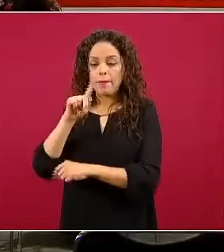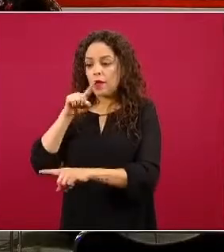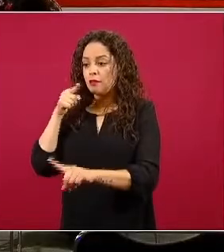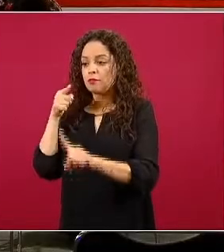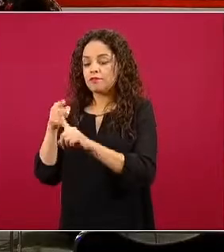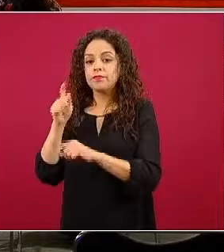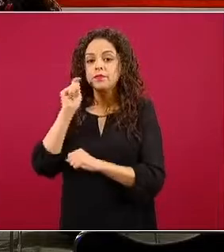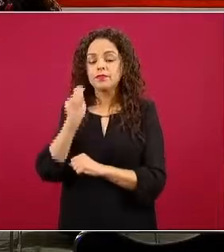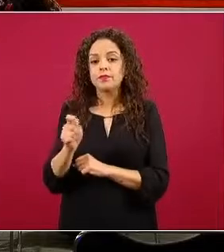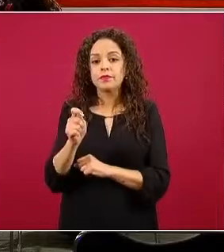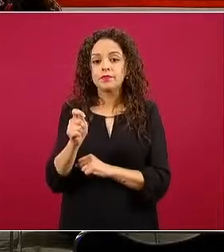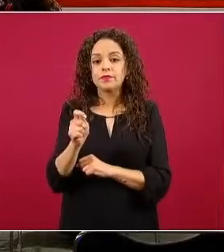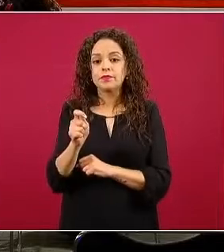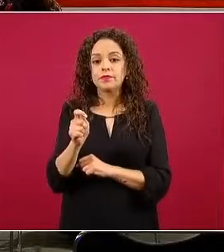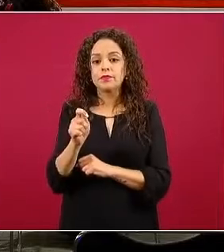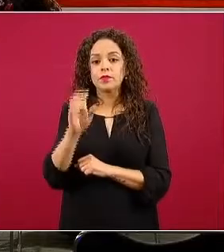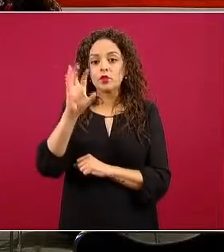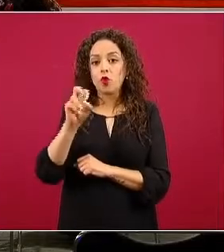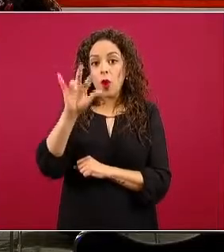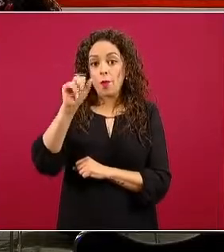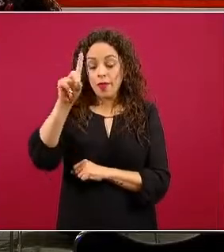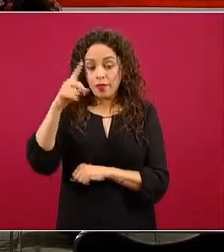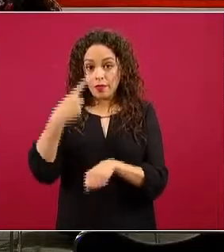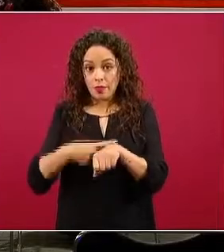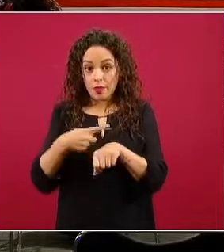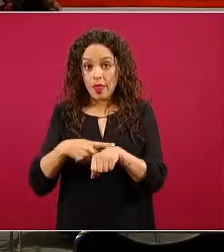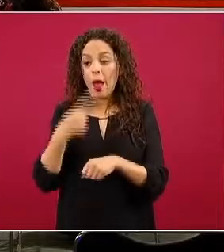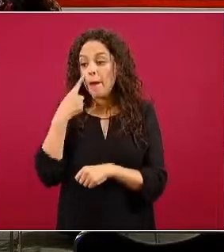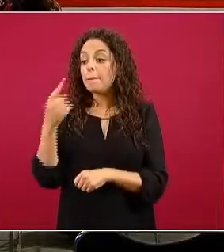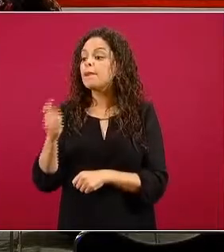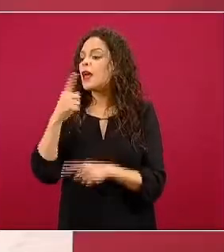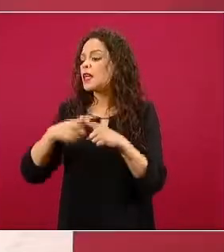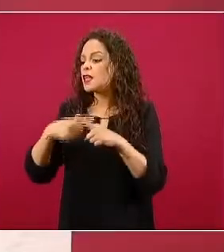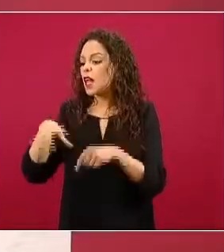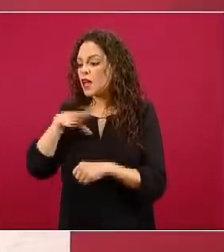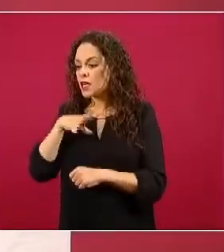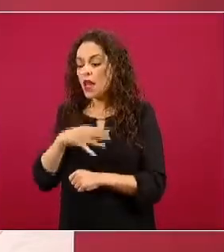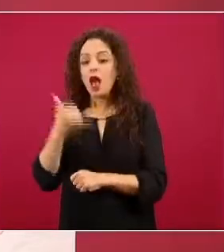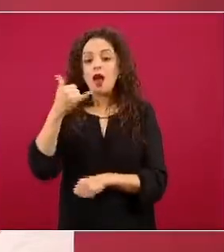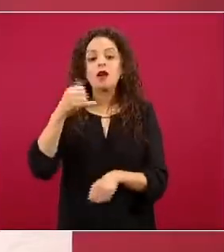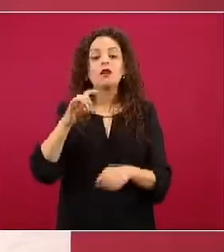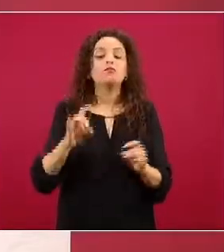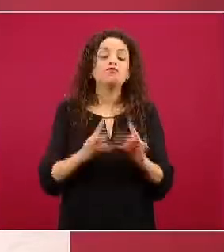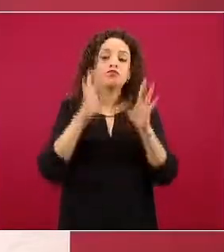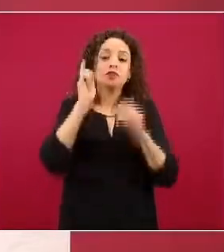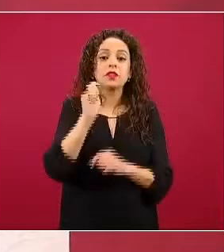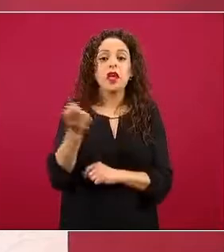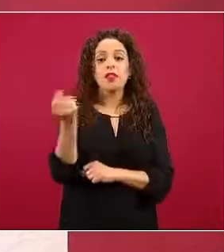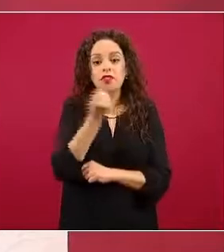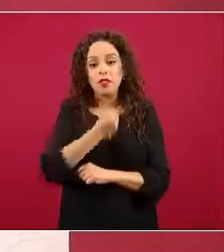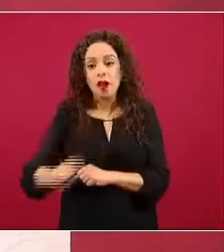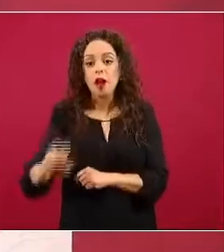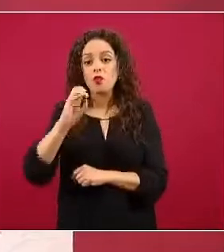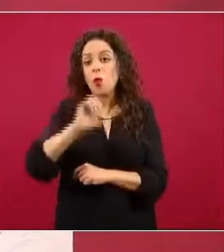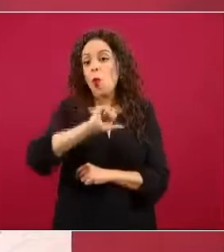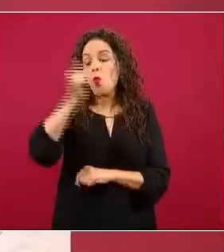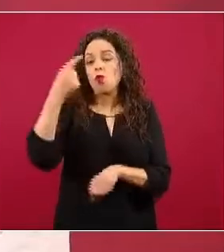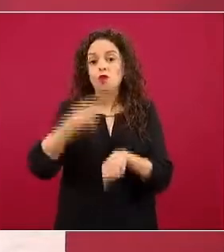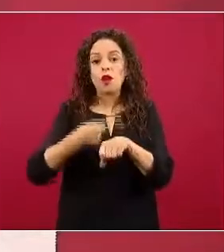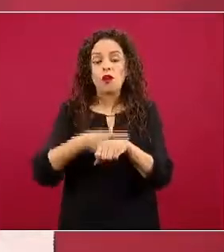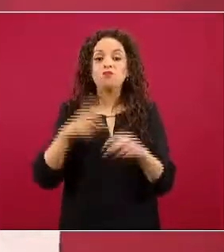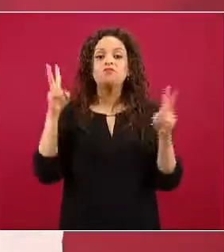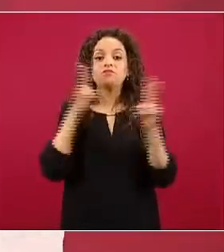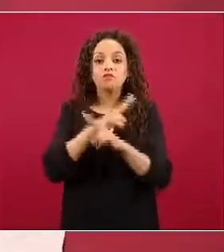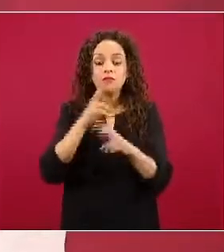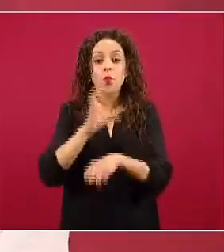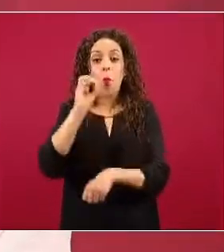de riesgo de casos COVID, se adhiere enfermedad diarreica, otras enfermedades respiratorias, enfermedades